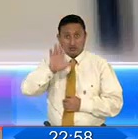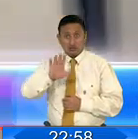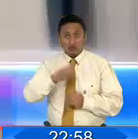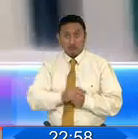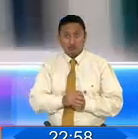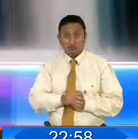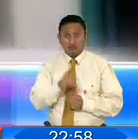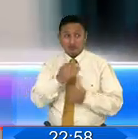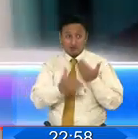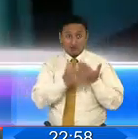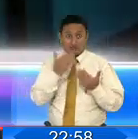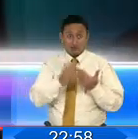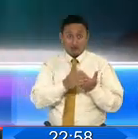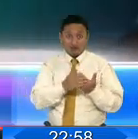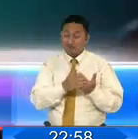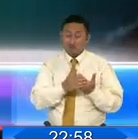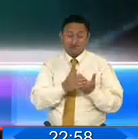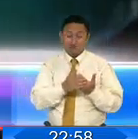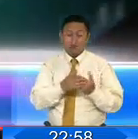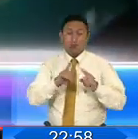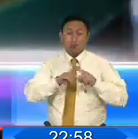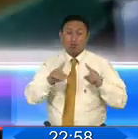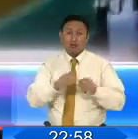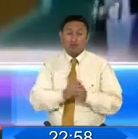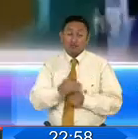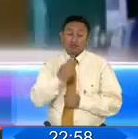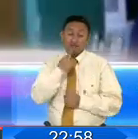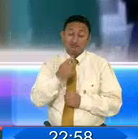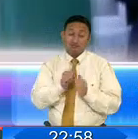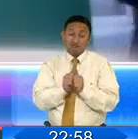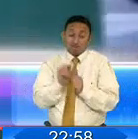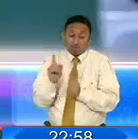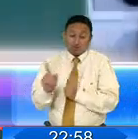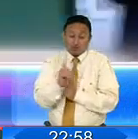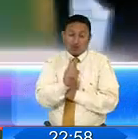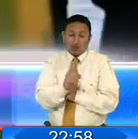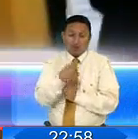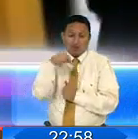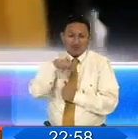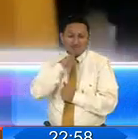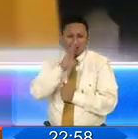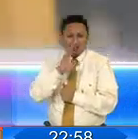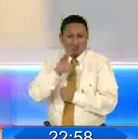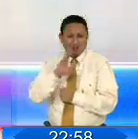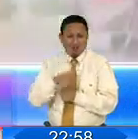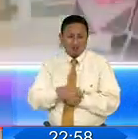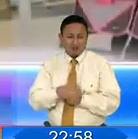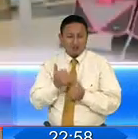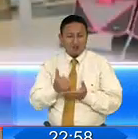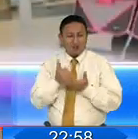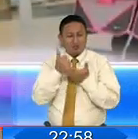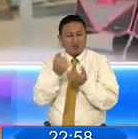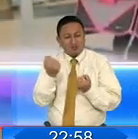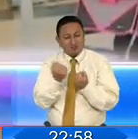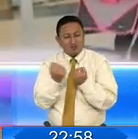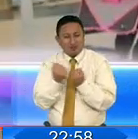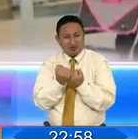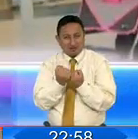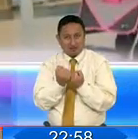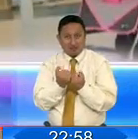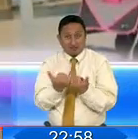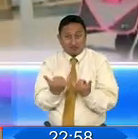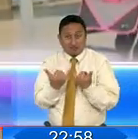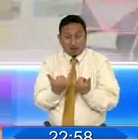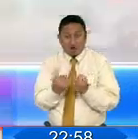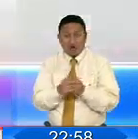traer a los pequeños, pero como dice el dicho, cada recién nacido trae el pan bajo el brazo. Sin embargo, en estos tiempos